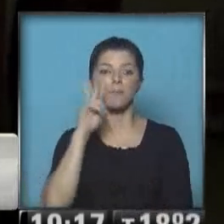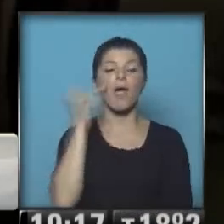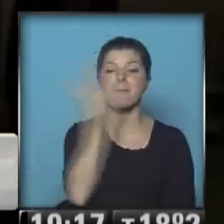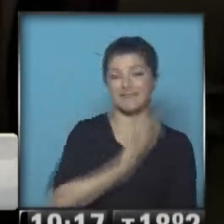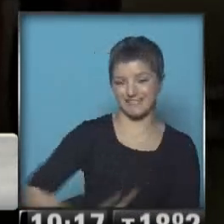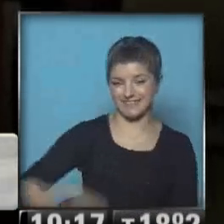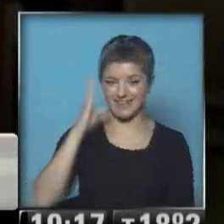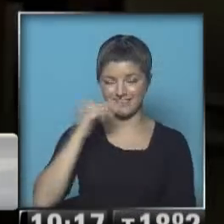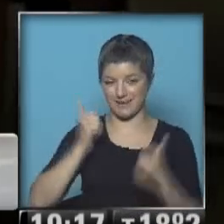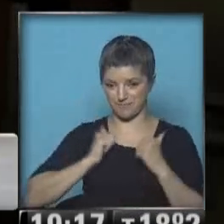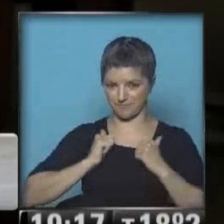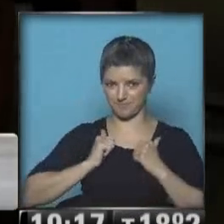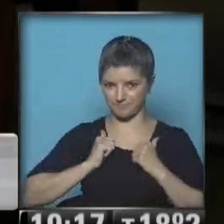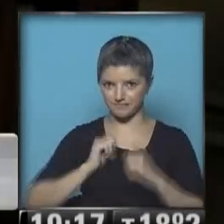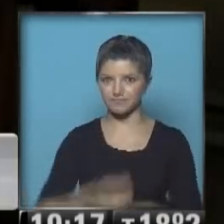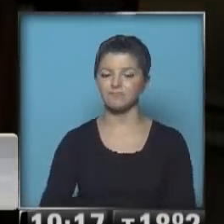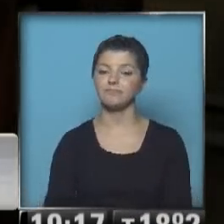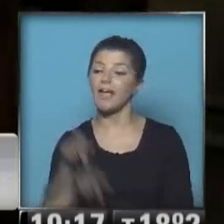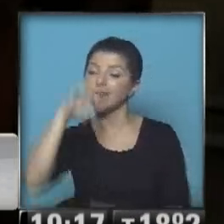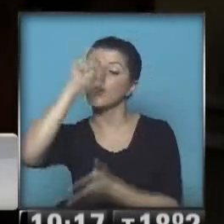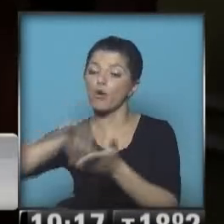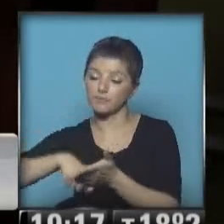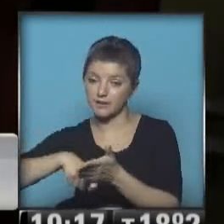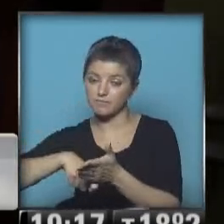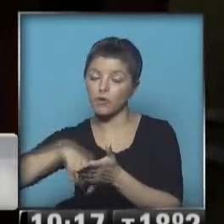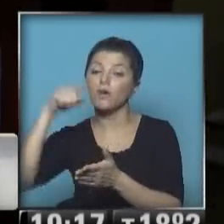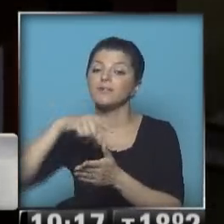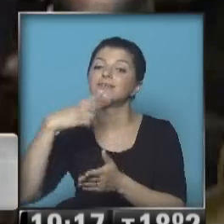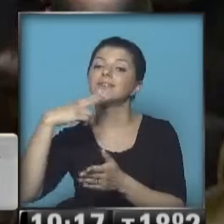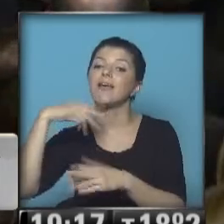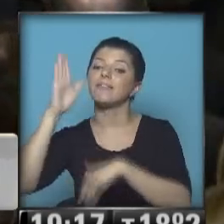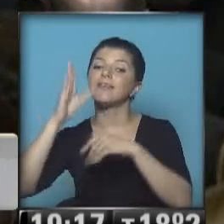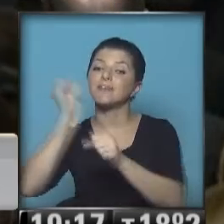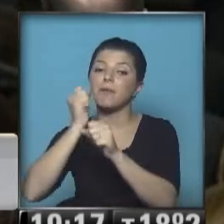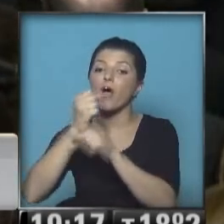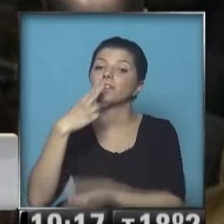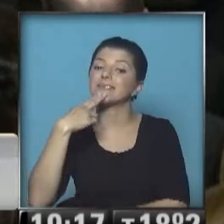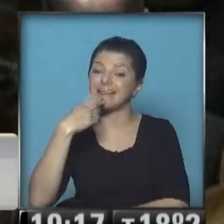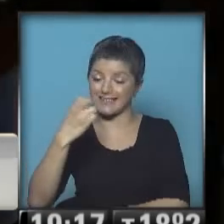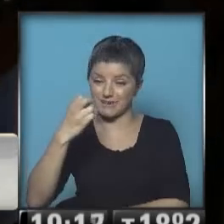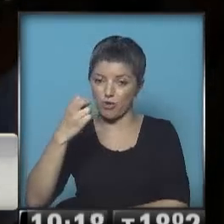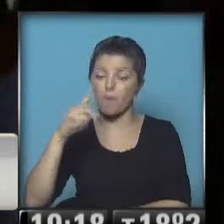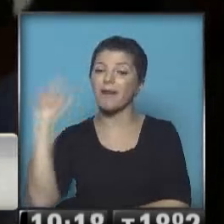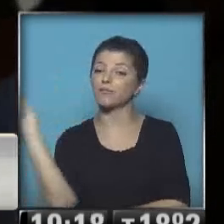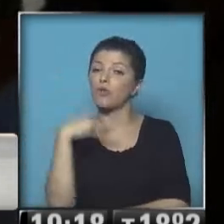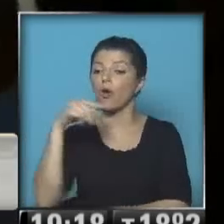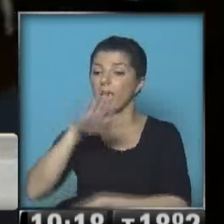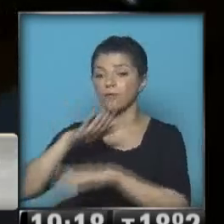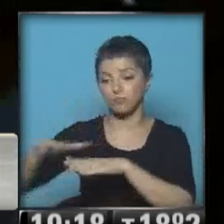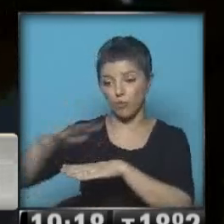Nación. Contrato de obras eléctricas para la interconexión de la costa atlántica. Falta el del